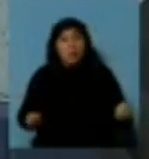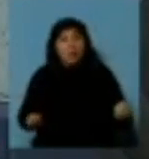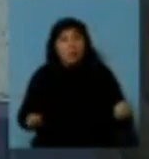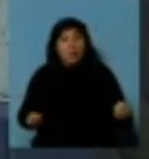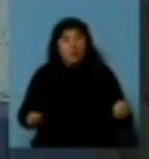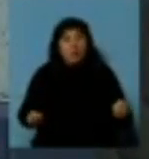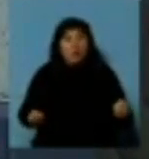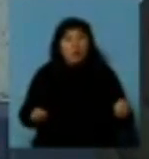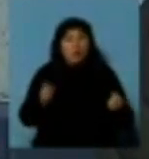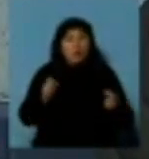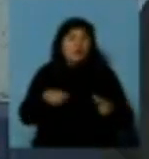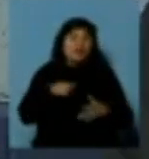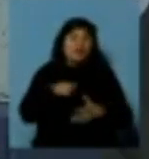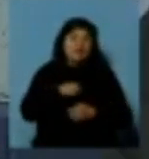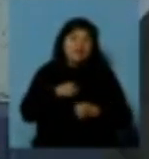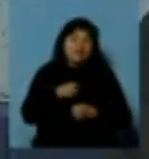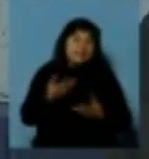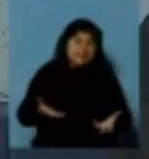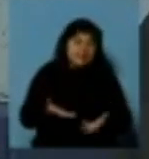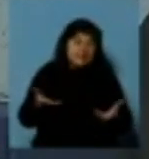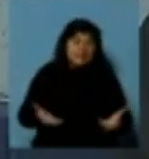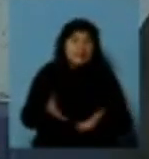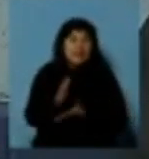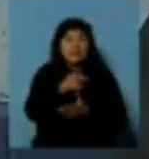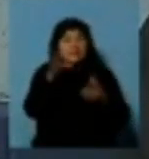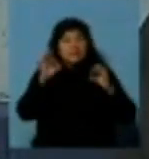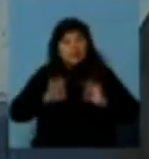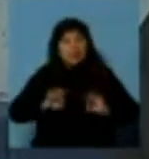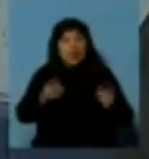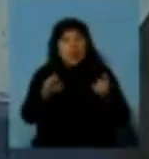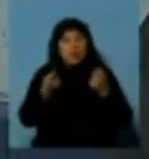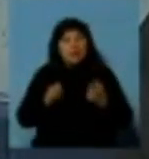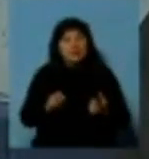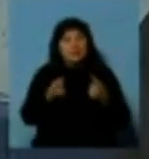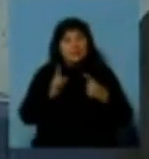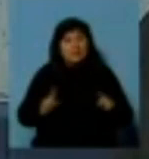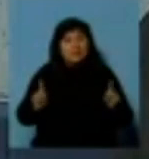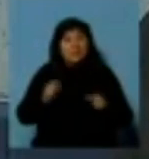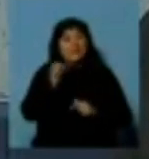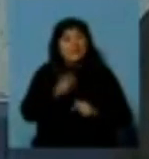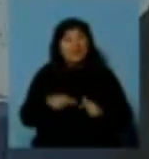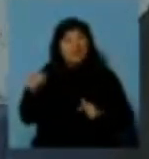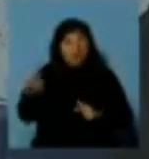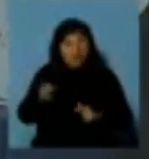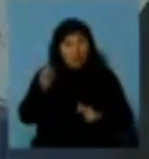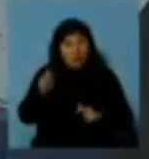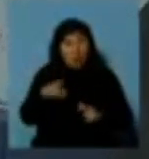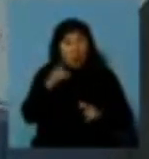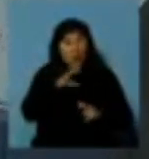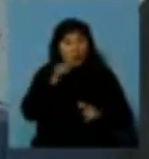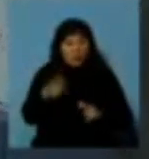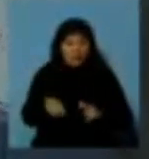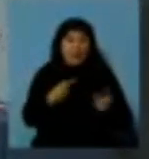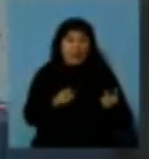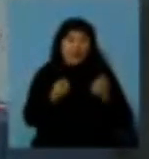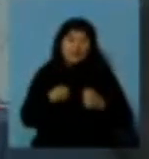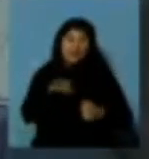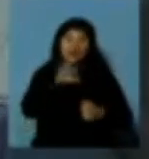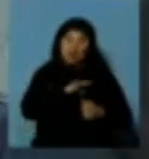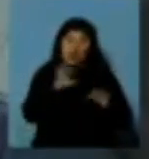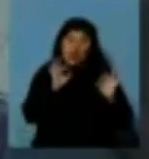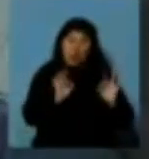cobrar los saberes como corresponde, y la UTA ya entonces acaba de confirmar que para ellos cobrar el salario